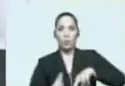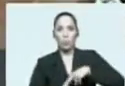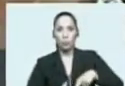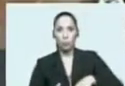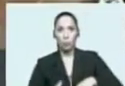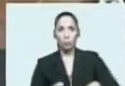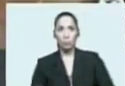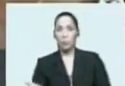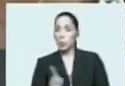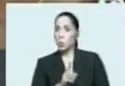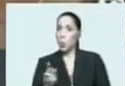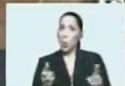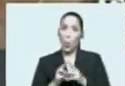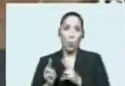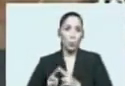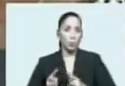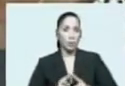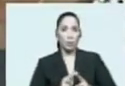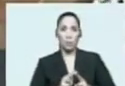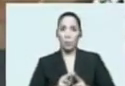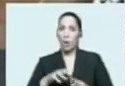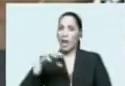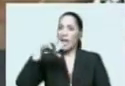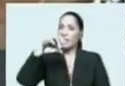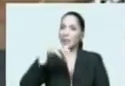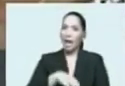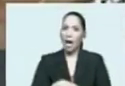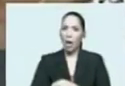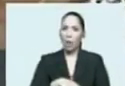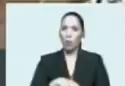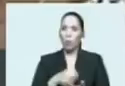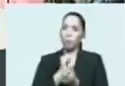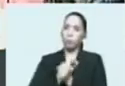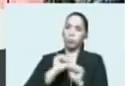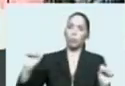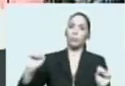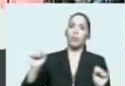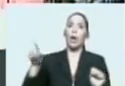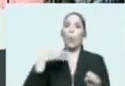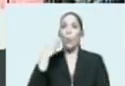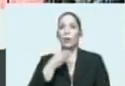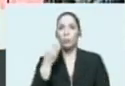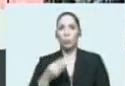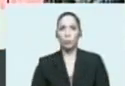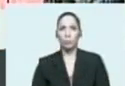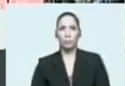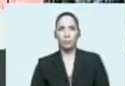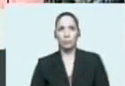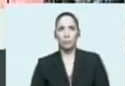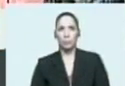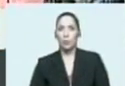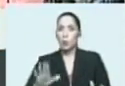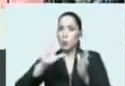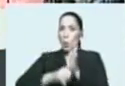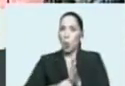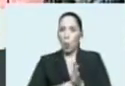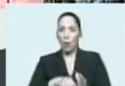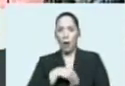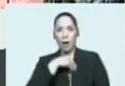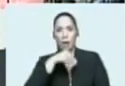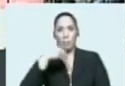conocimos aquel estado que le negaba todos los derechos a la juventud y que progresivamente le fue arrebatando la esperanza